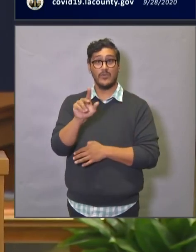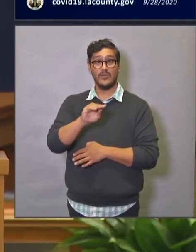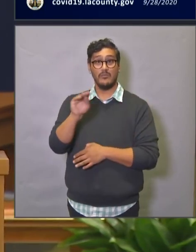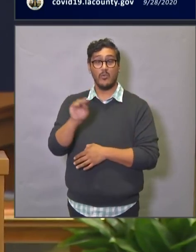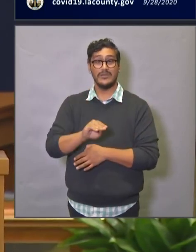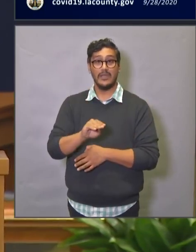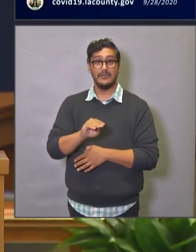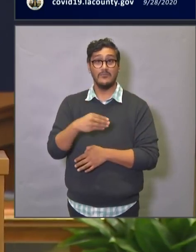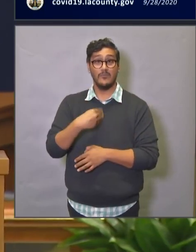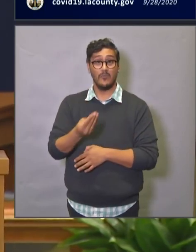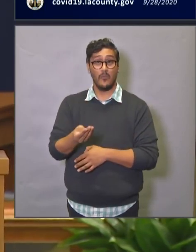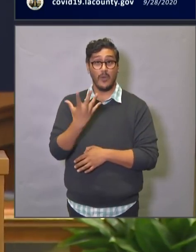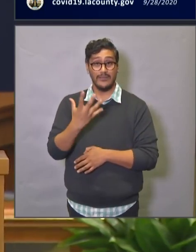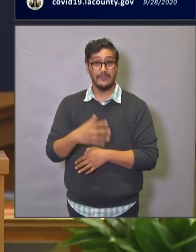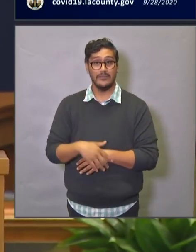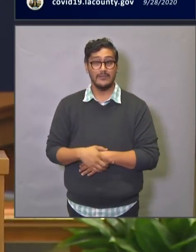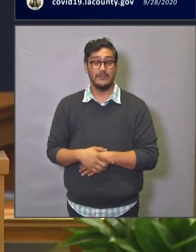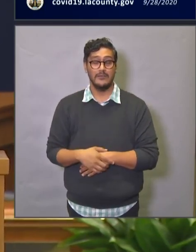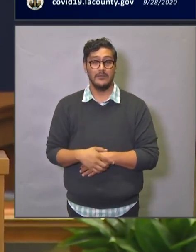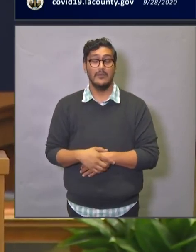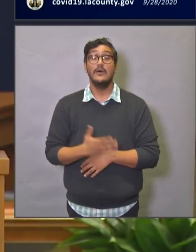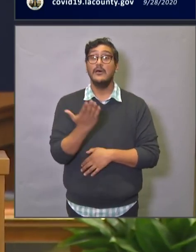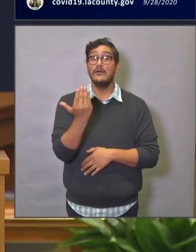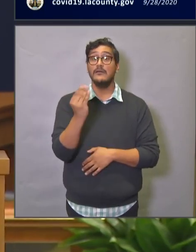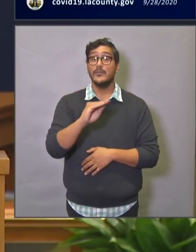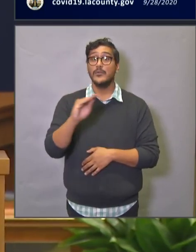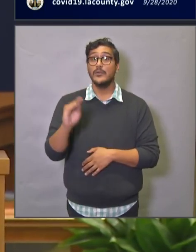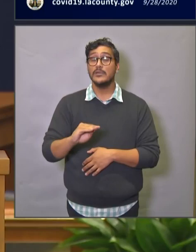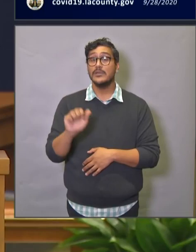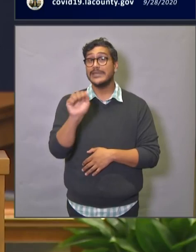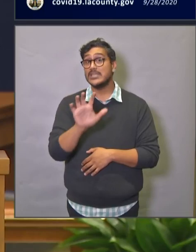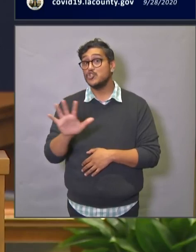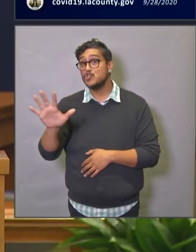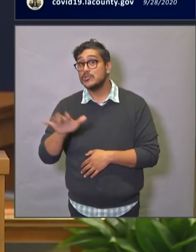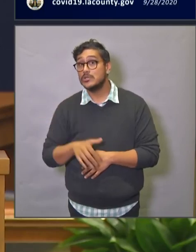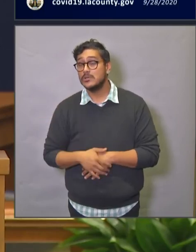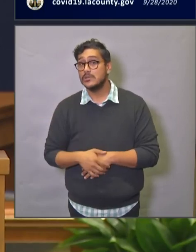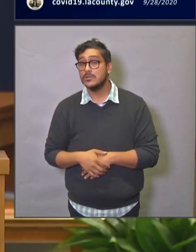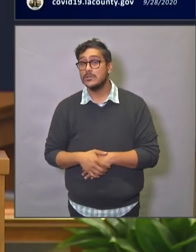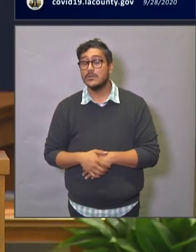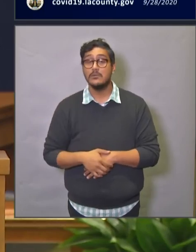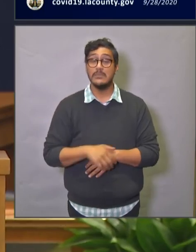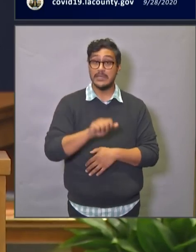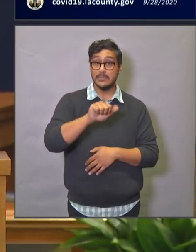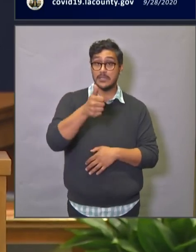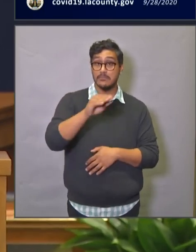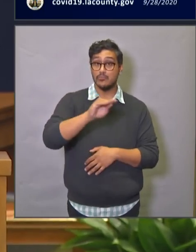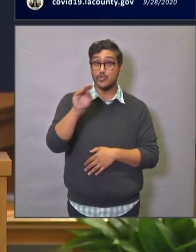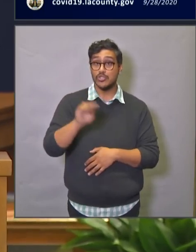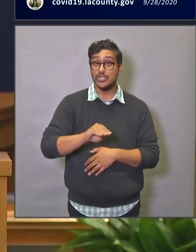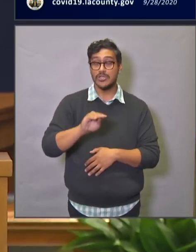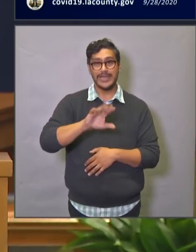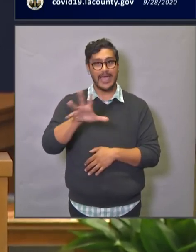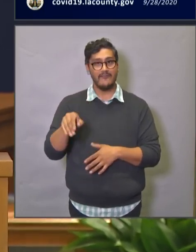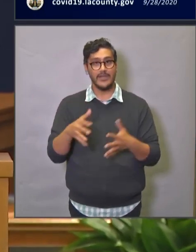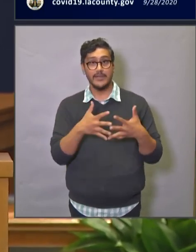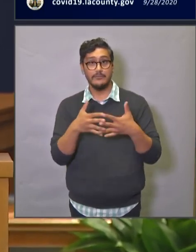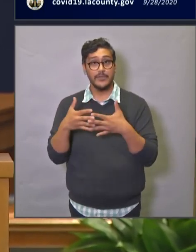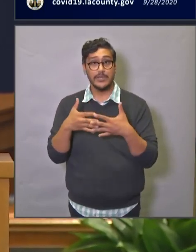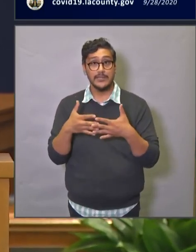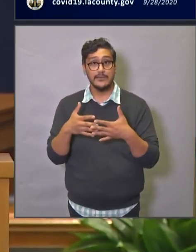23% son blancos, el 15% son asiáticos, el 10% son